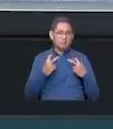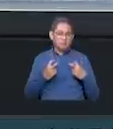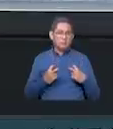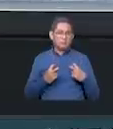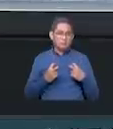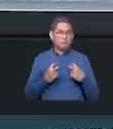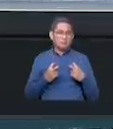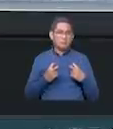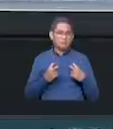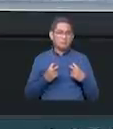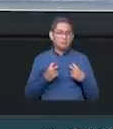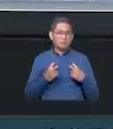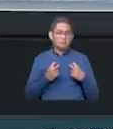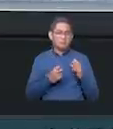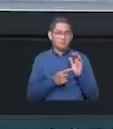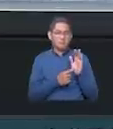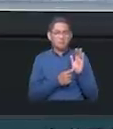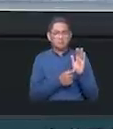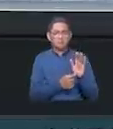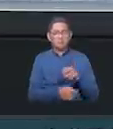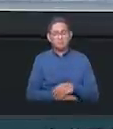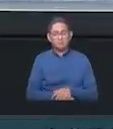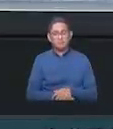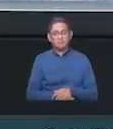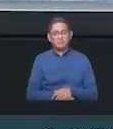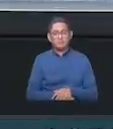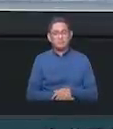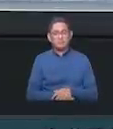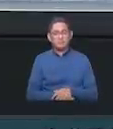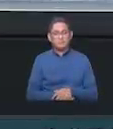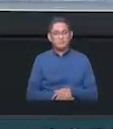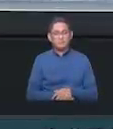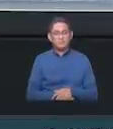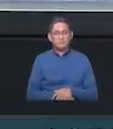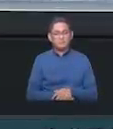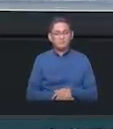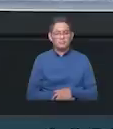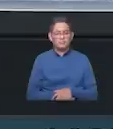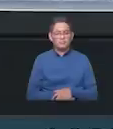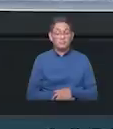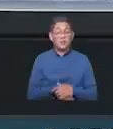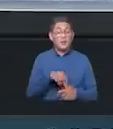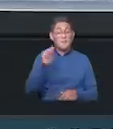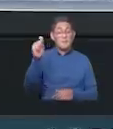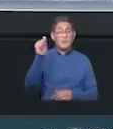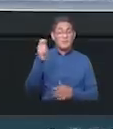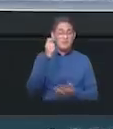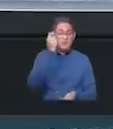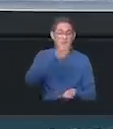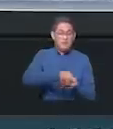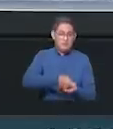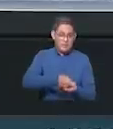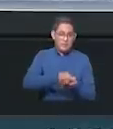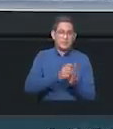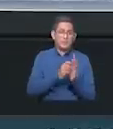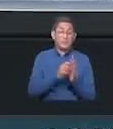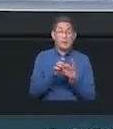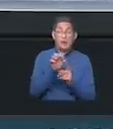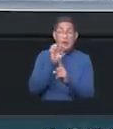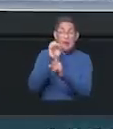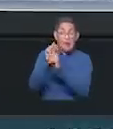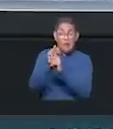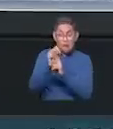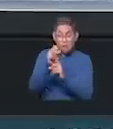en los puntos de entrada al país estás a costo del viajero de resultar